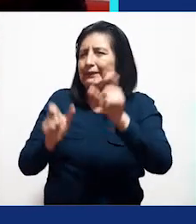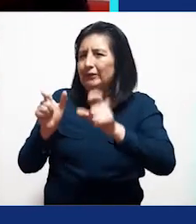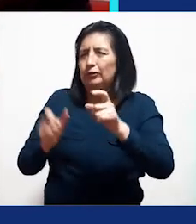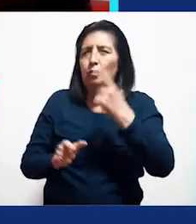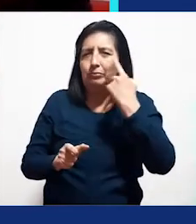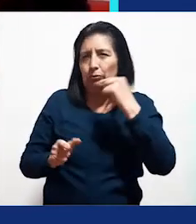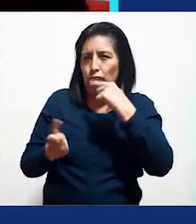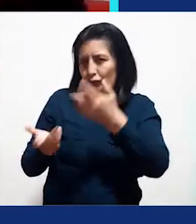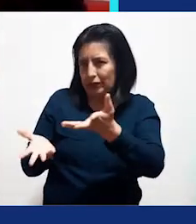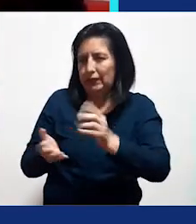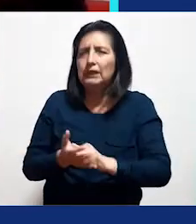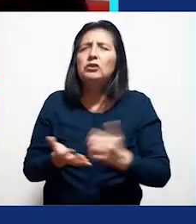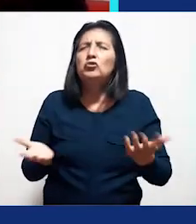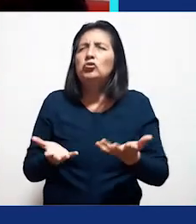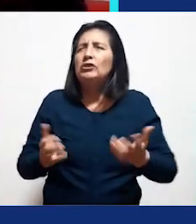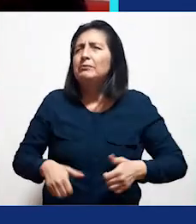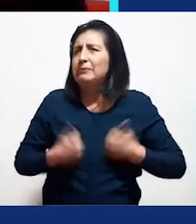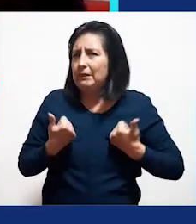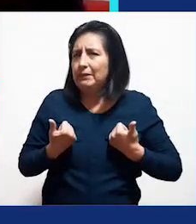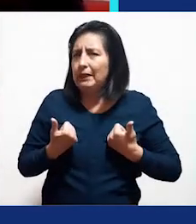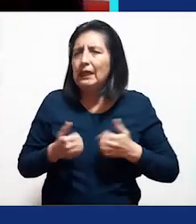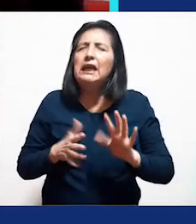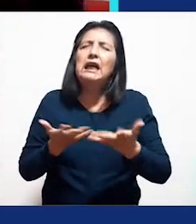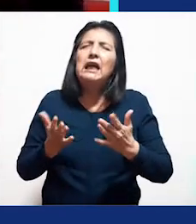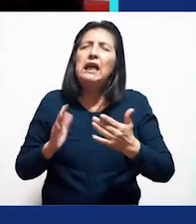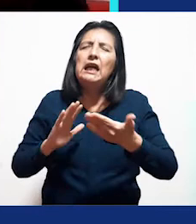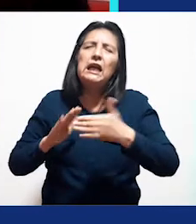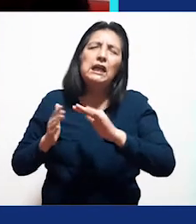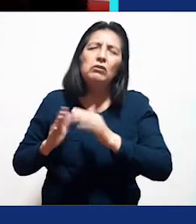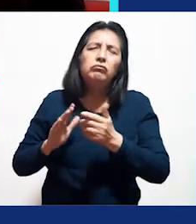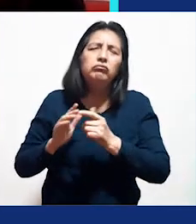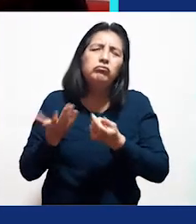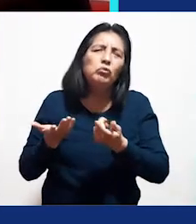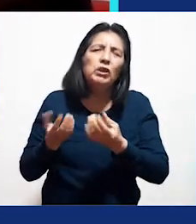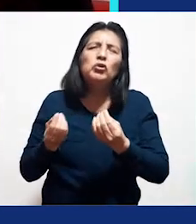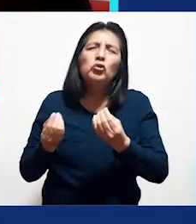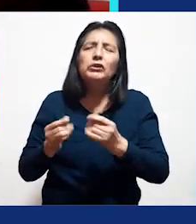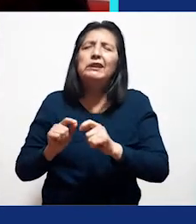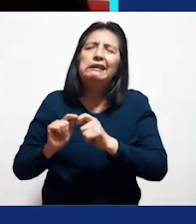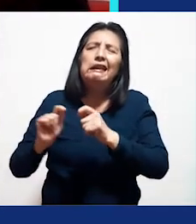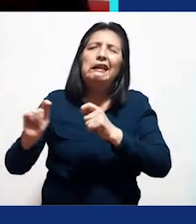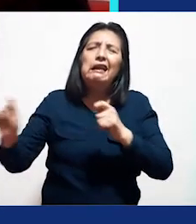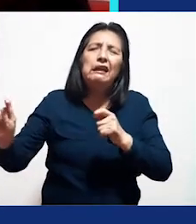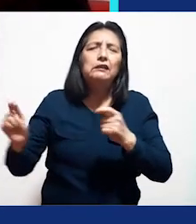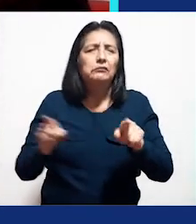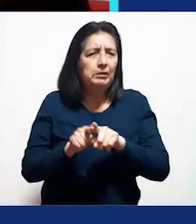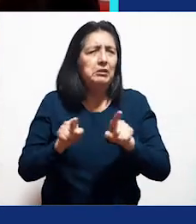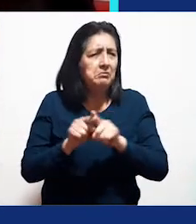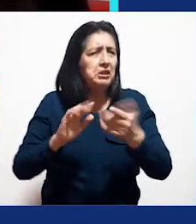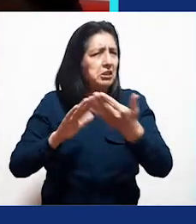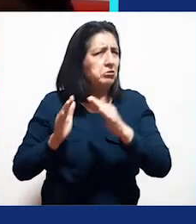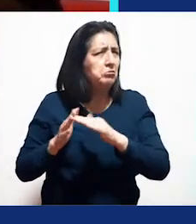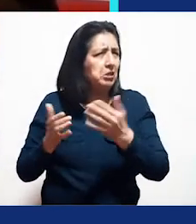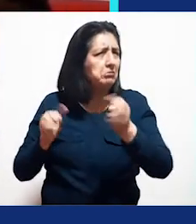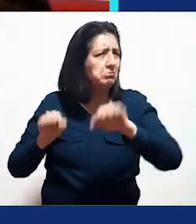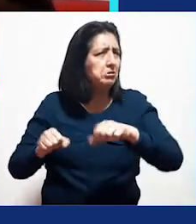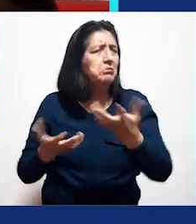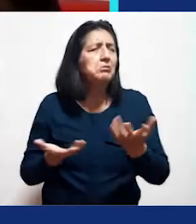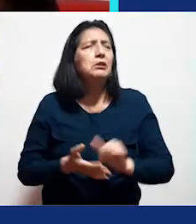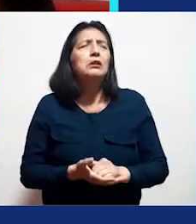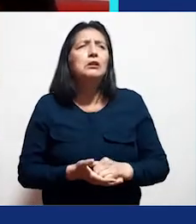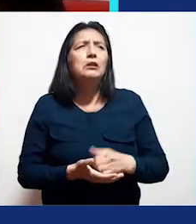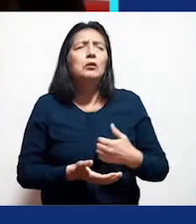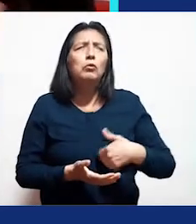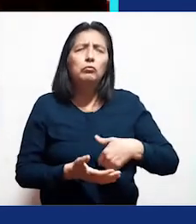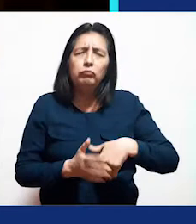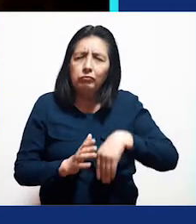y ciudadanas que viven tanto en el ámbito rural como también en las ciudades de nuestro país. Una de las